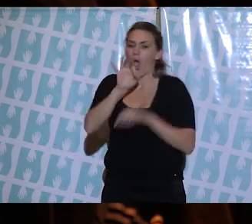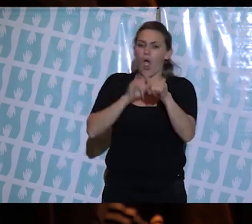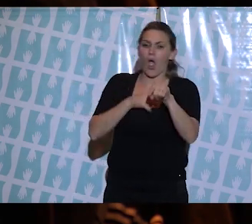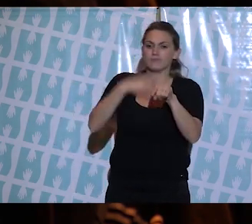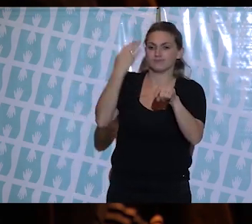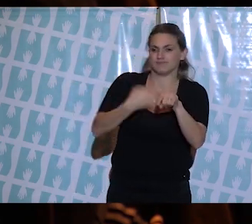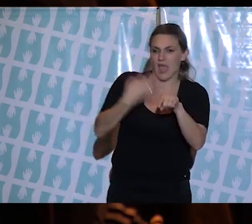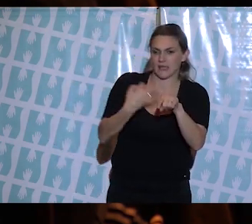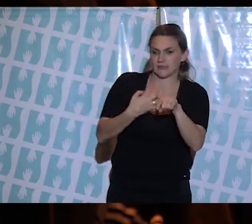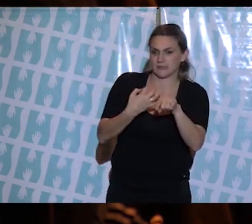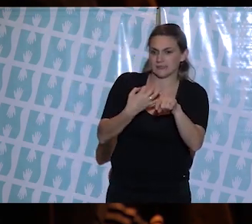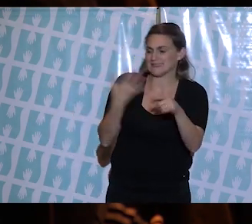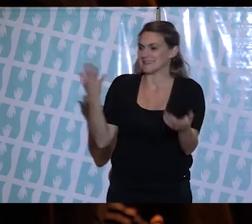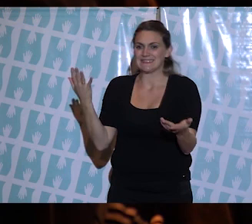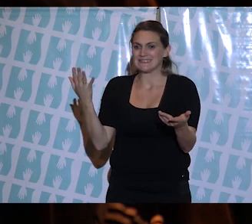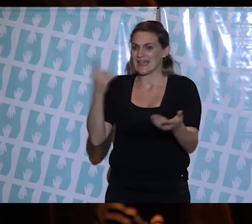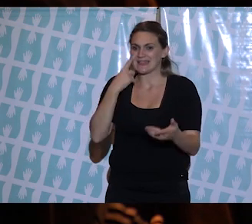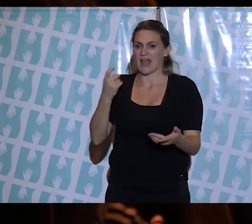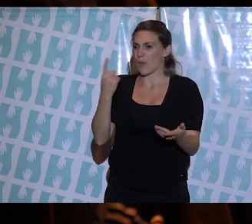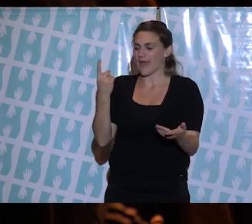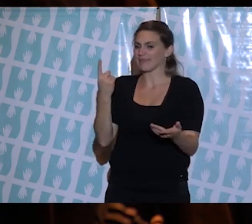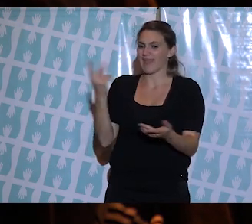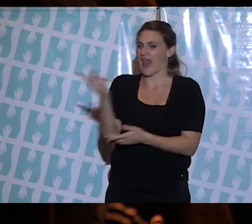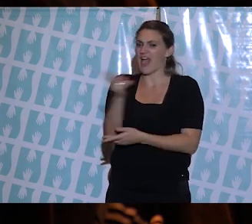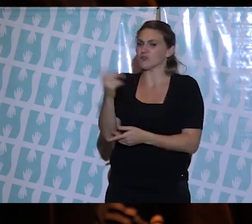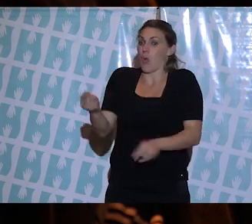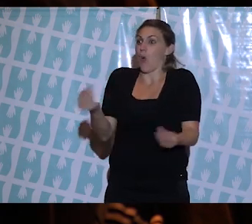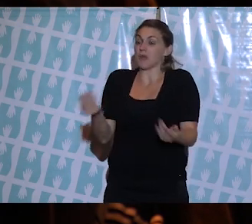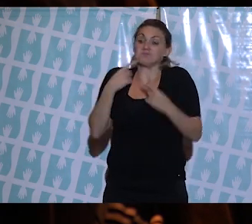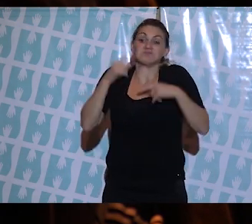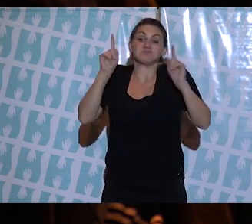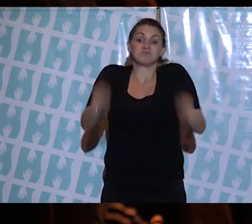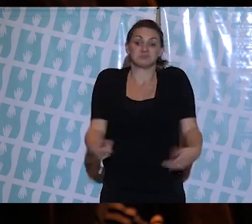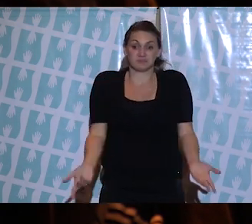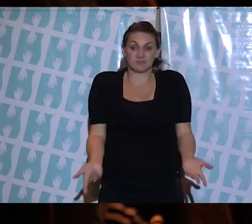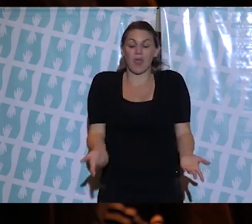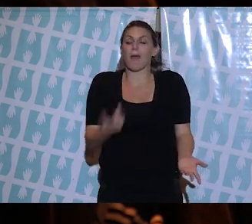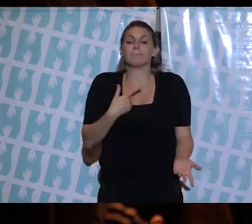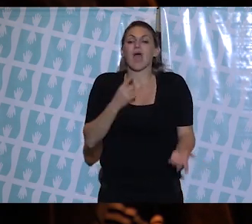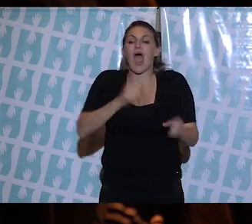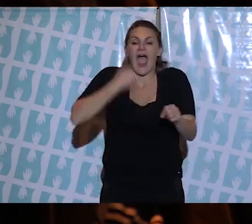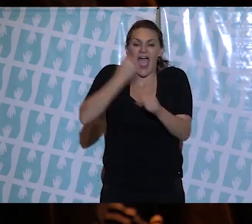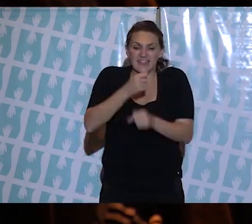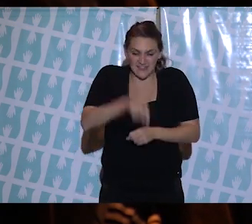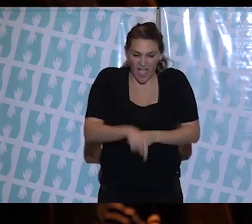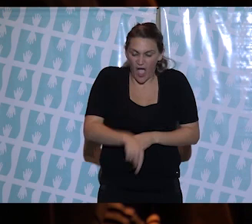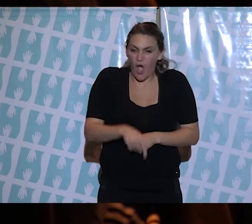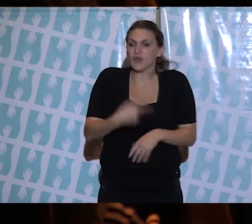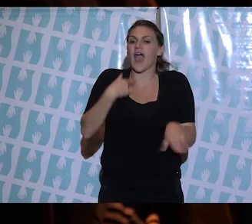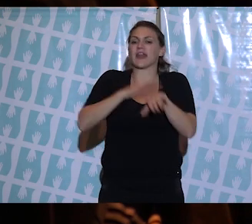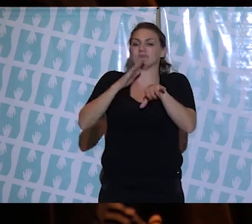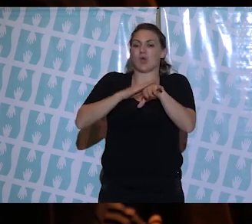fosforilada, pero no necesariamente nos dice que esa es la que produce el daño. Hasta que no haya marcadores que